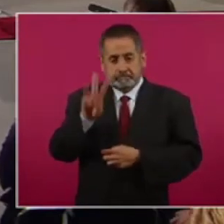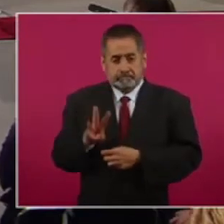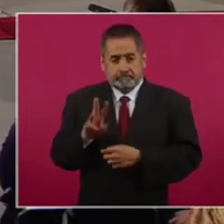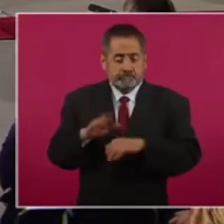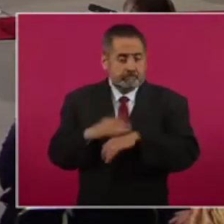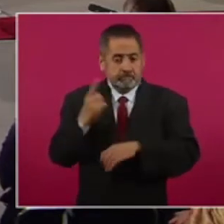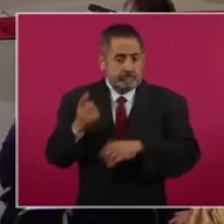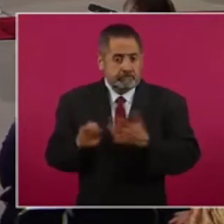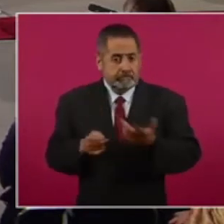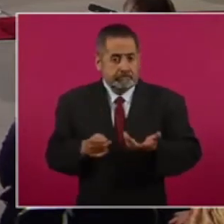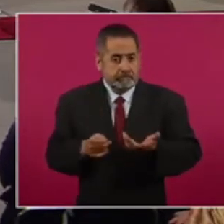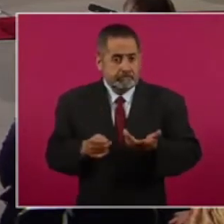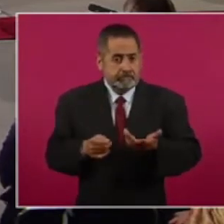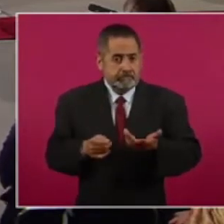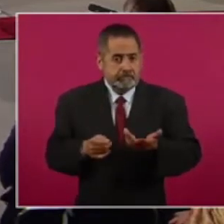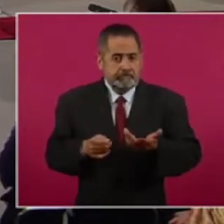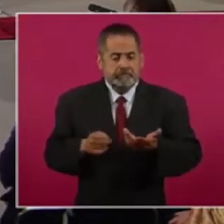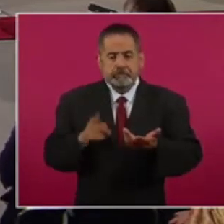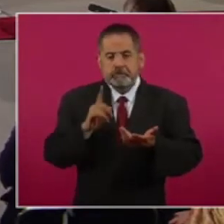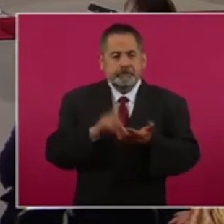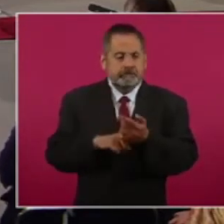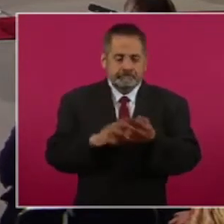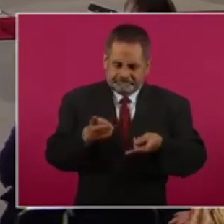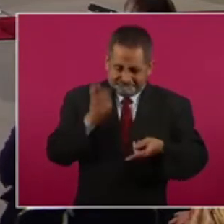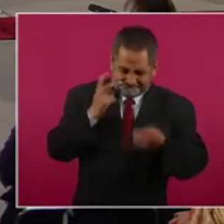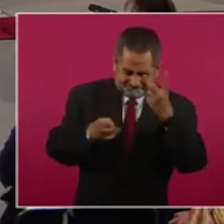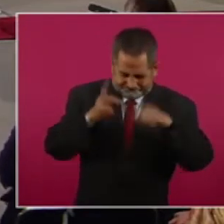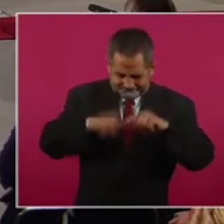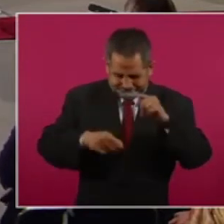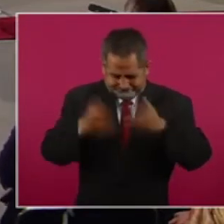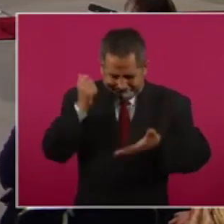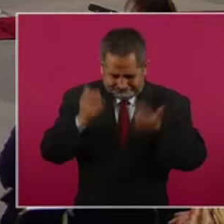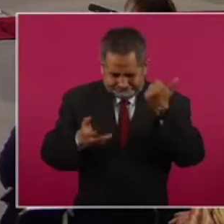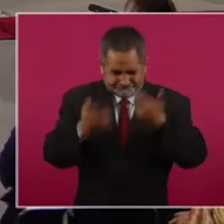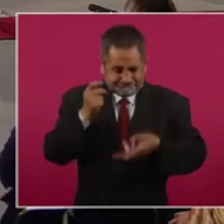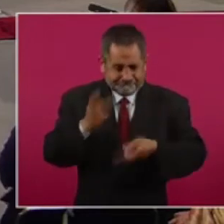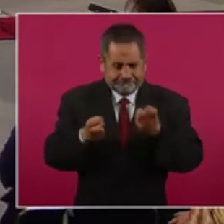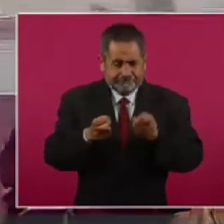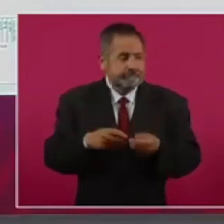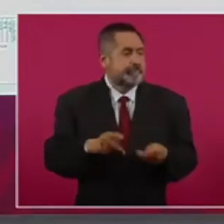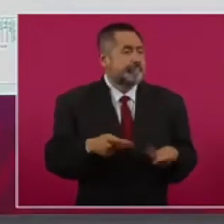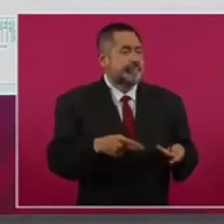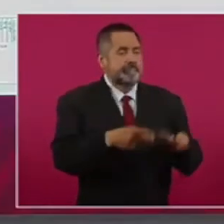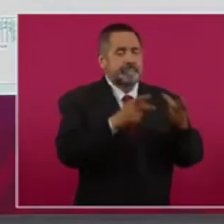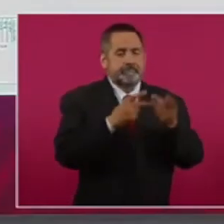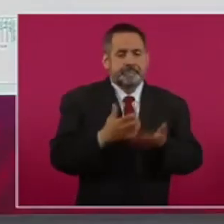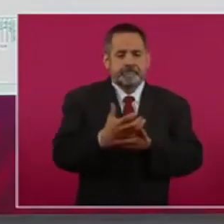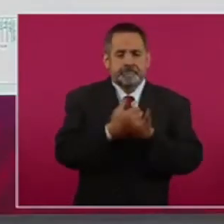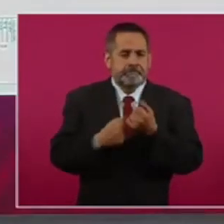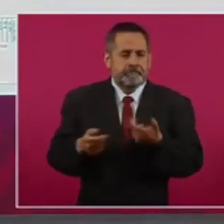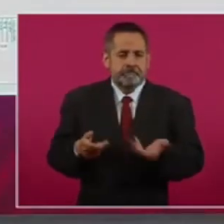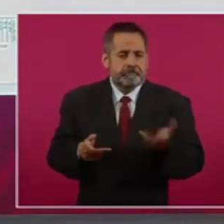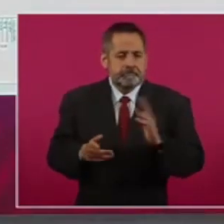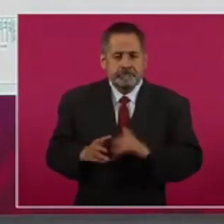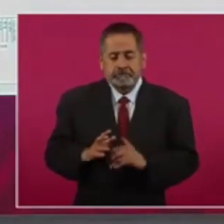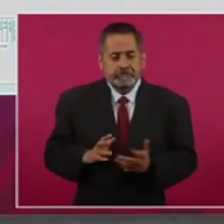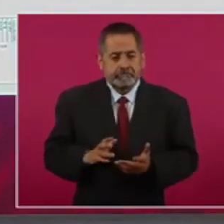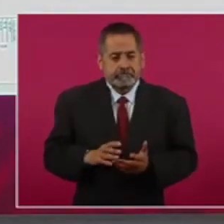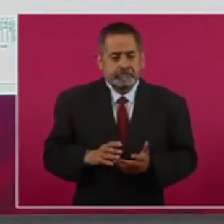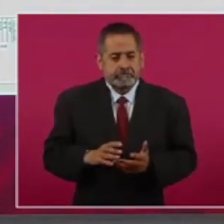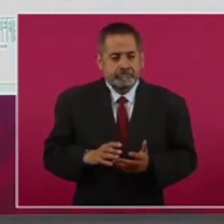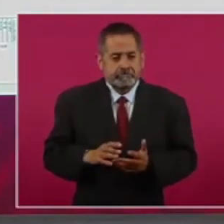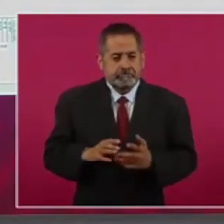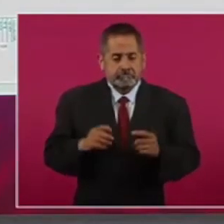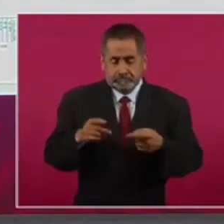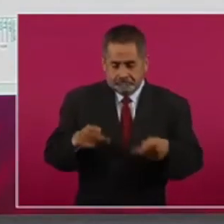los desmantelaban y vendían las piezas y casi no cambiaba el